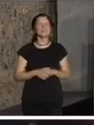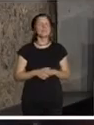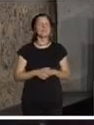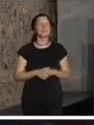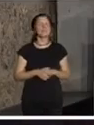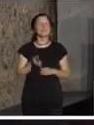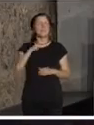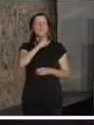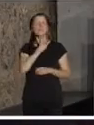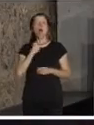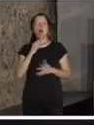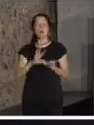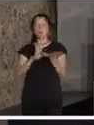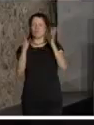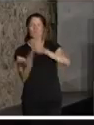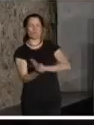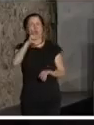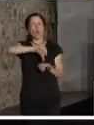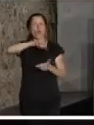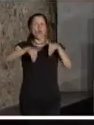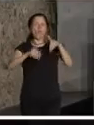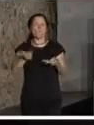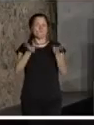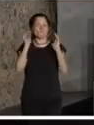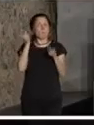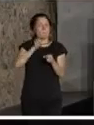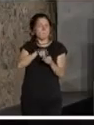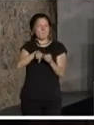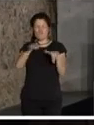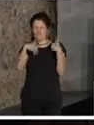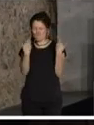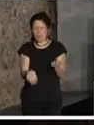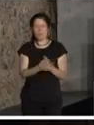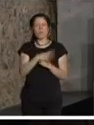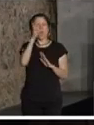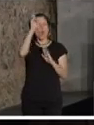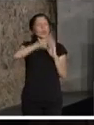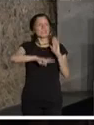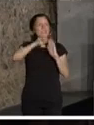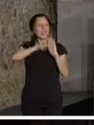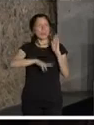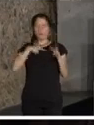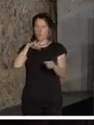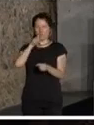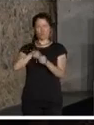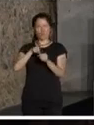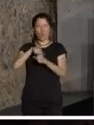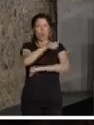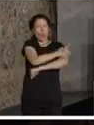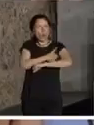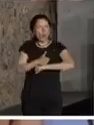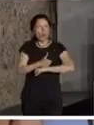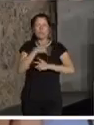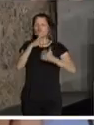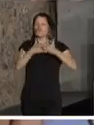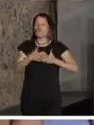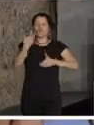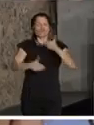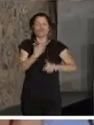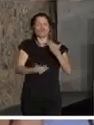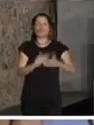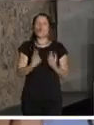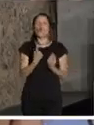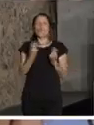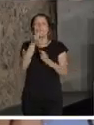vamos a hacer de badajo una ciudad más democrática y más participativa con su reglamento de participación ciudadana funcionando